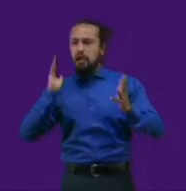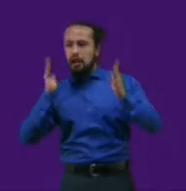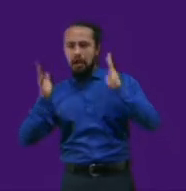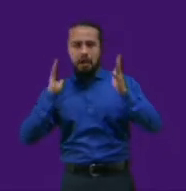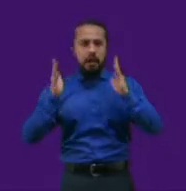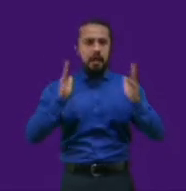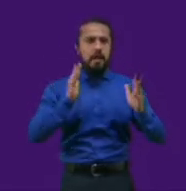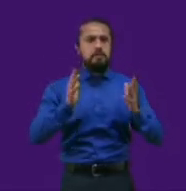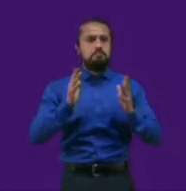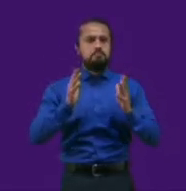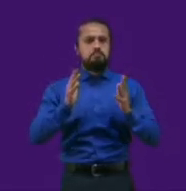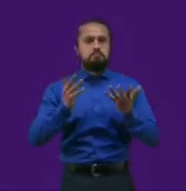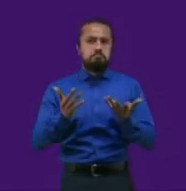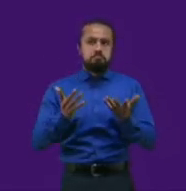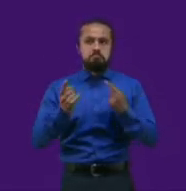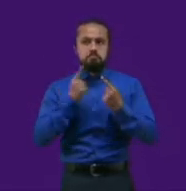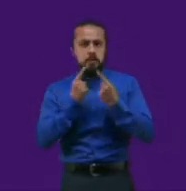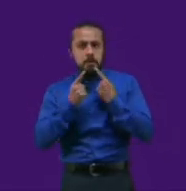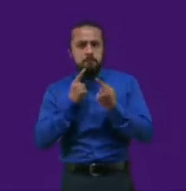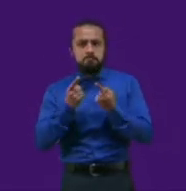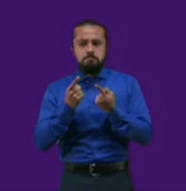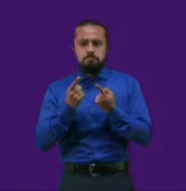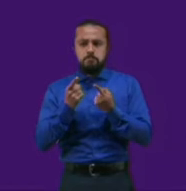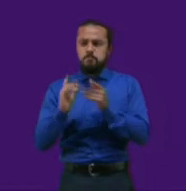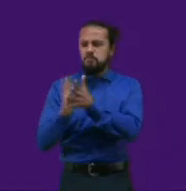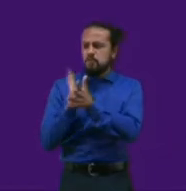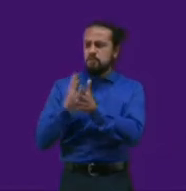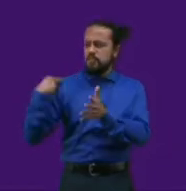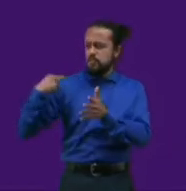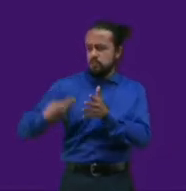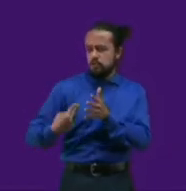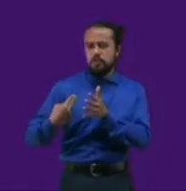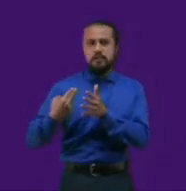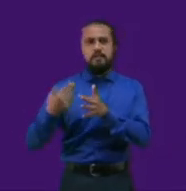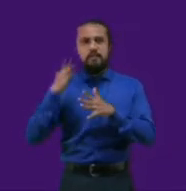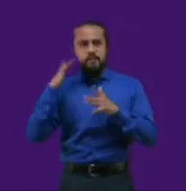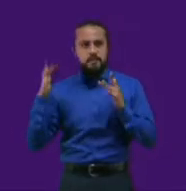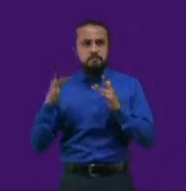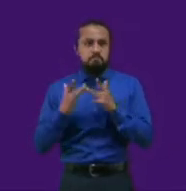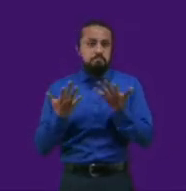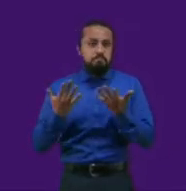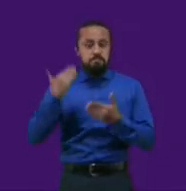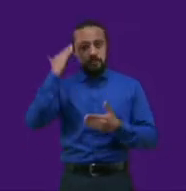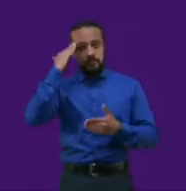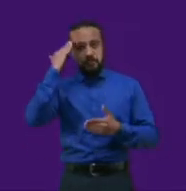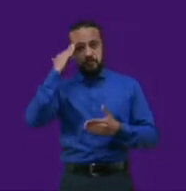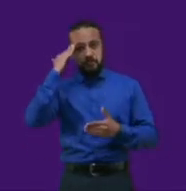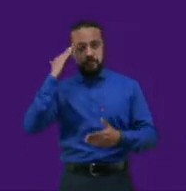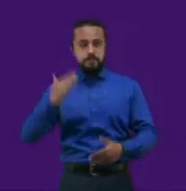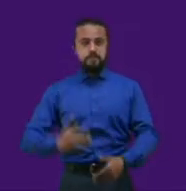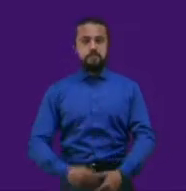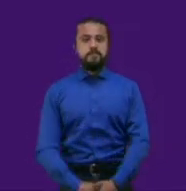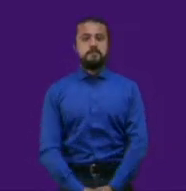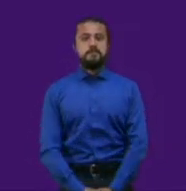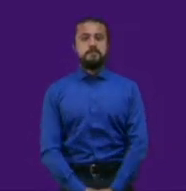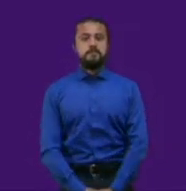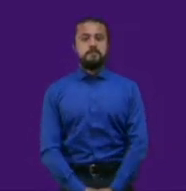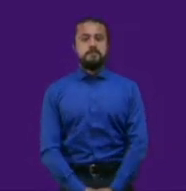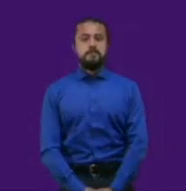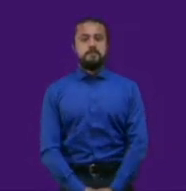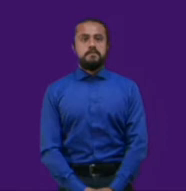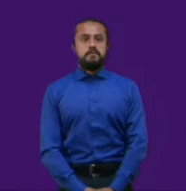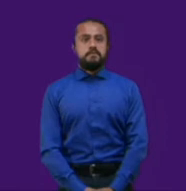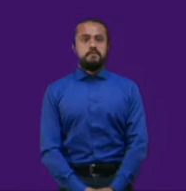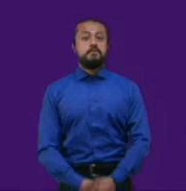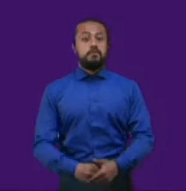organización y y con con esta esta iniciativa iniciativa del del Ministerio Ministerio TIC, TIC, así así como como del del gobierno gobierno nacional. nacional. Para mí Para es mí es un gran gran honor honor estar estar